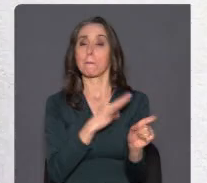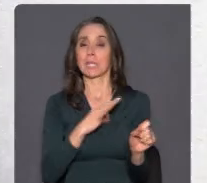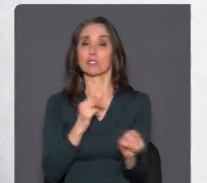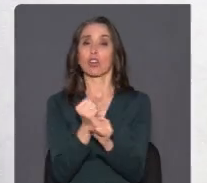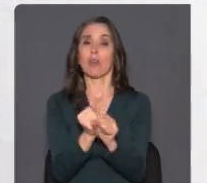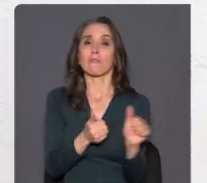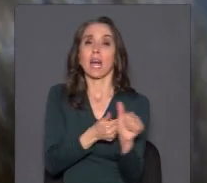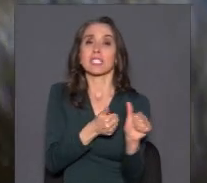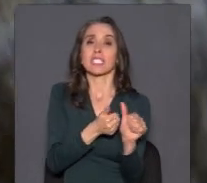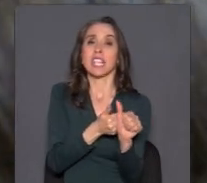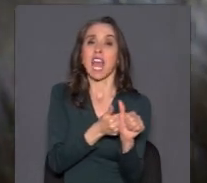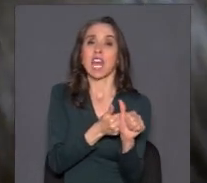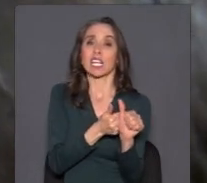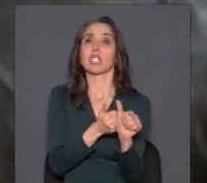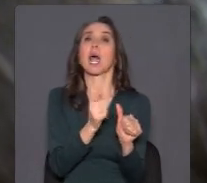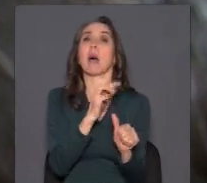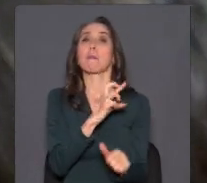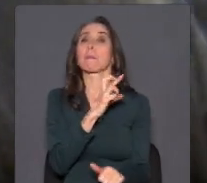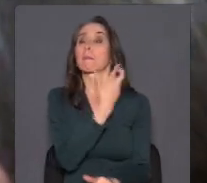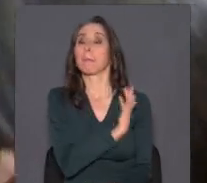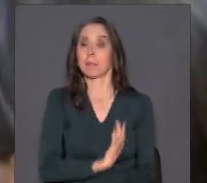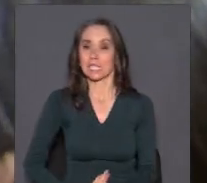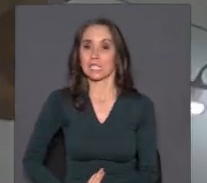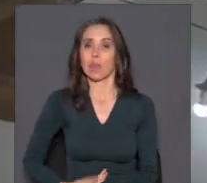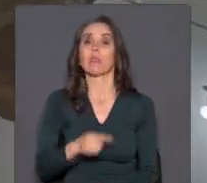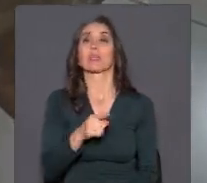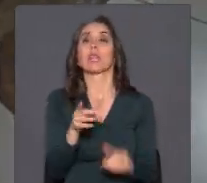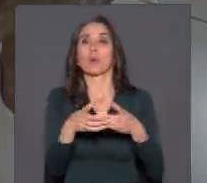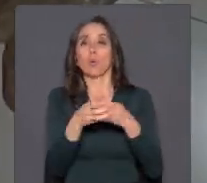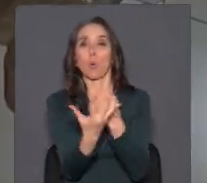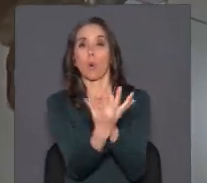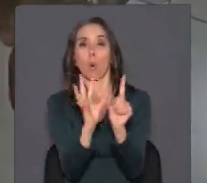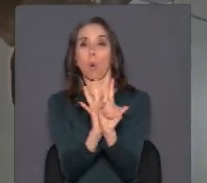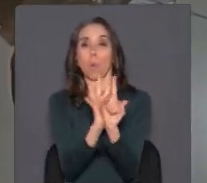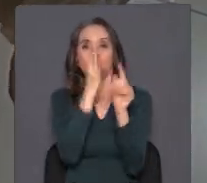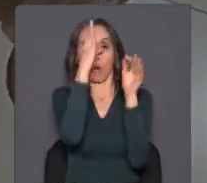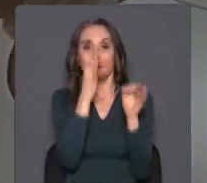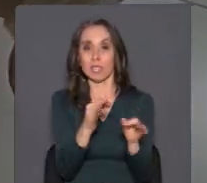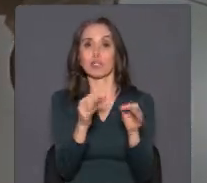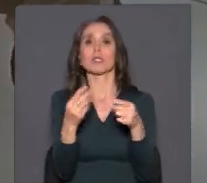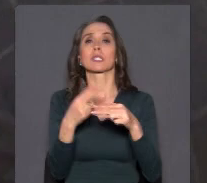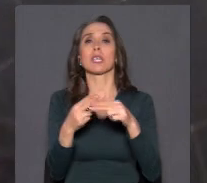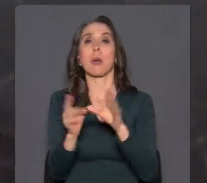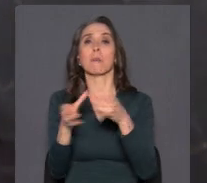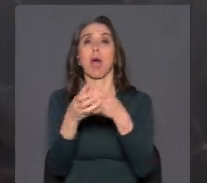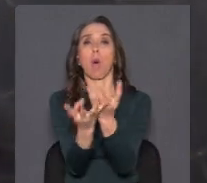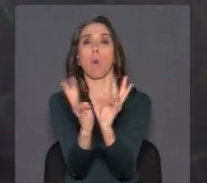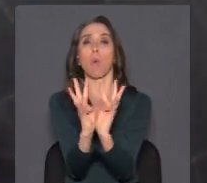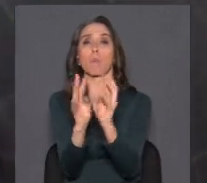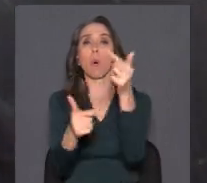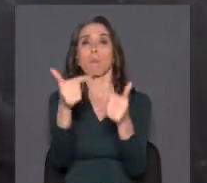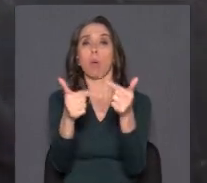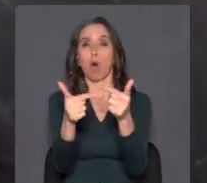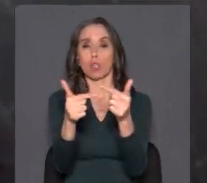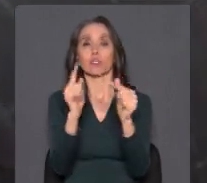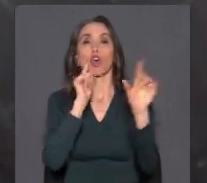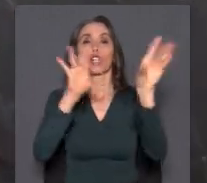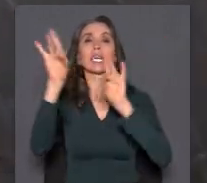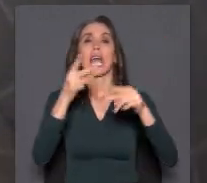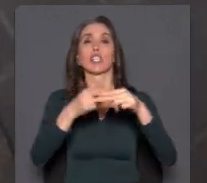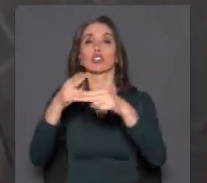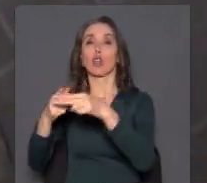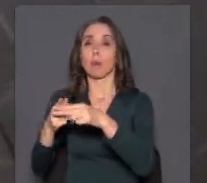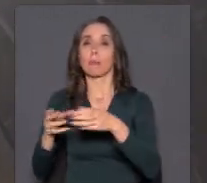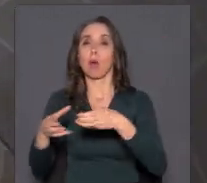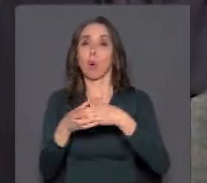del presidente. El denominado núcleo de las decisiones de la moneda es el comité político, cuya conformación ha abierto debate entre las dos